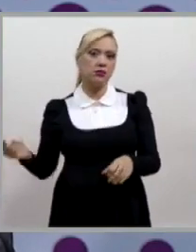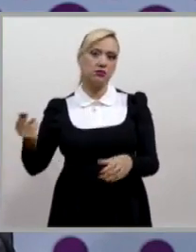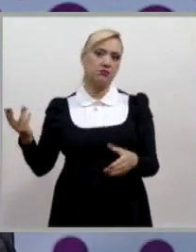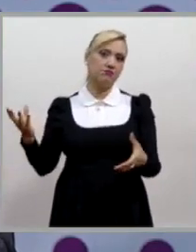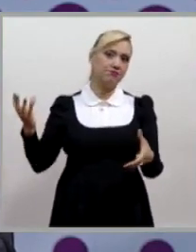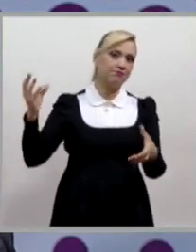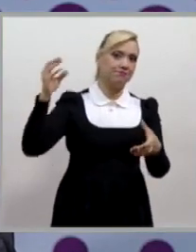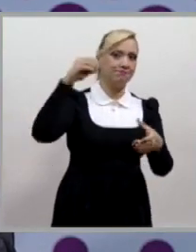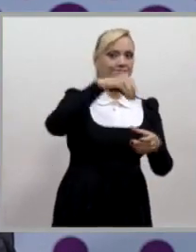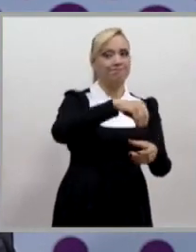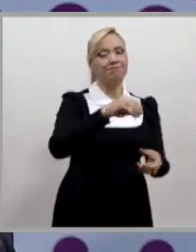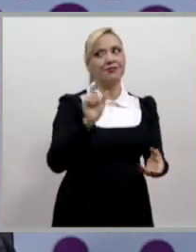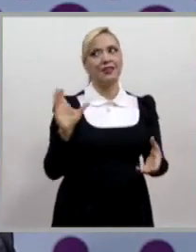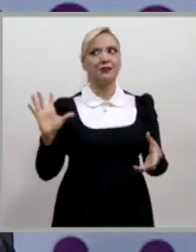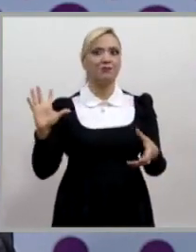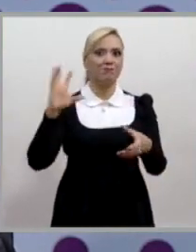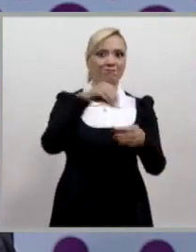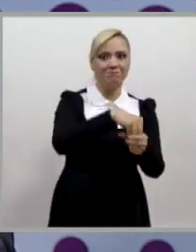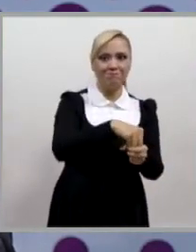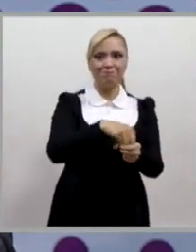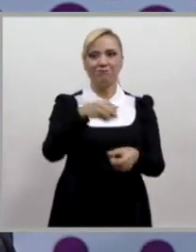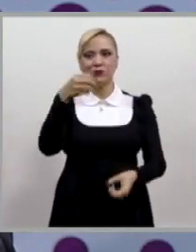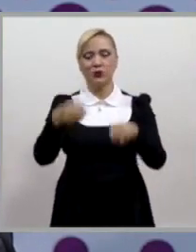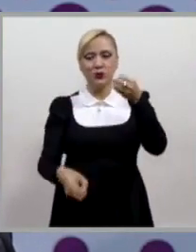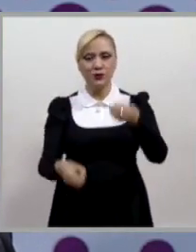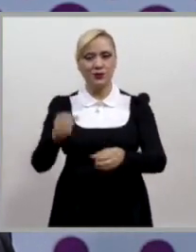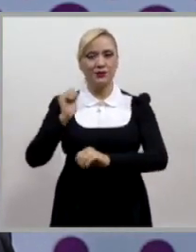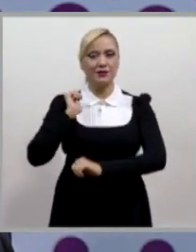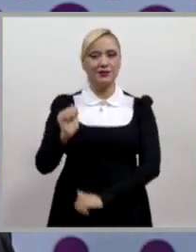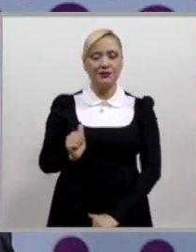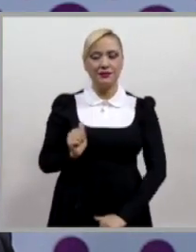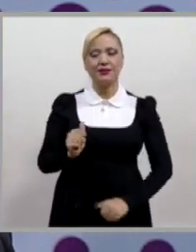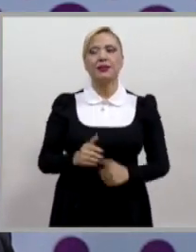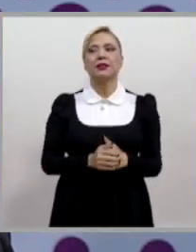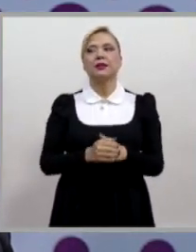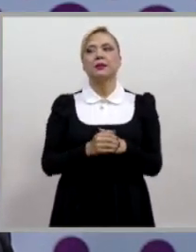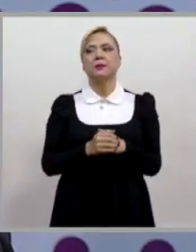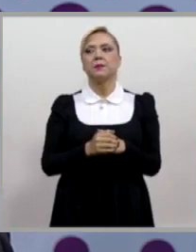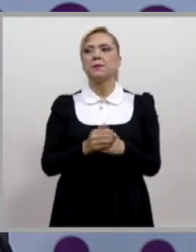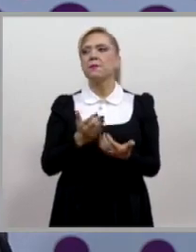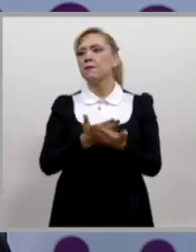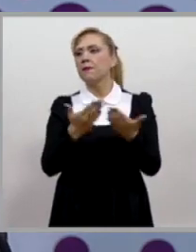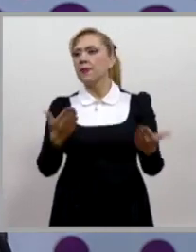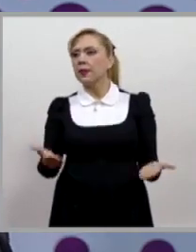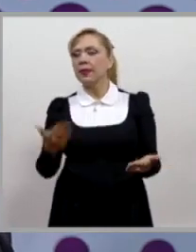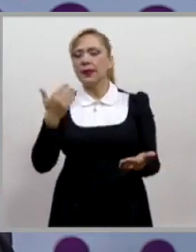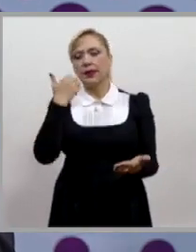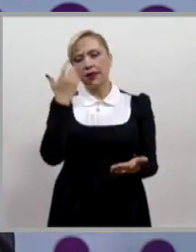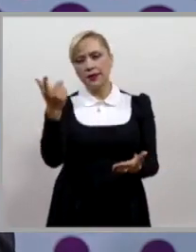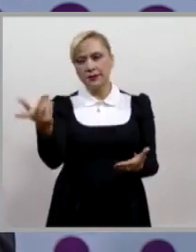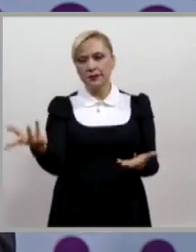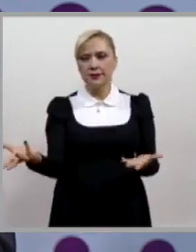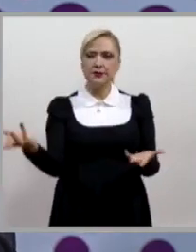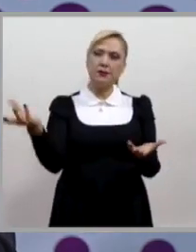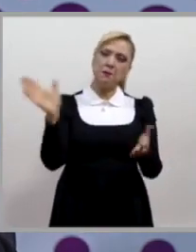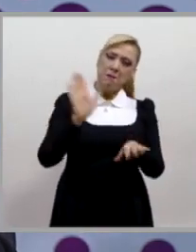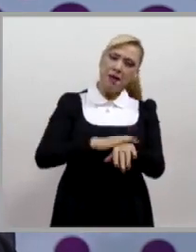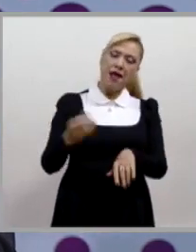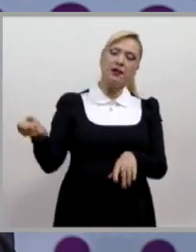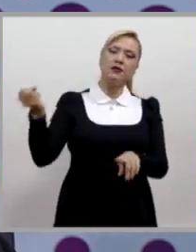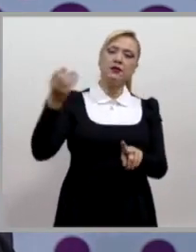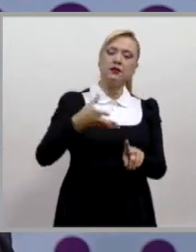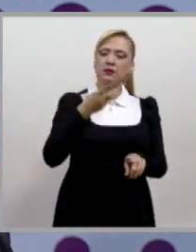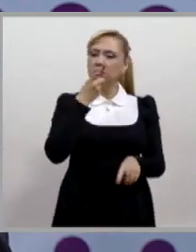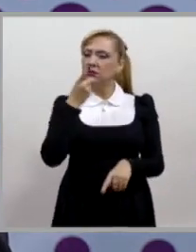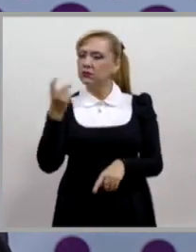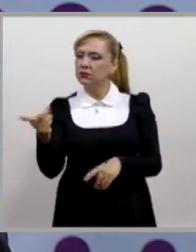judiciales, sobre todo en órganos de toma de decisión. Me gustaría, si quieres, complementar eso y también preguntarte sobre,